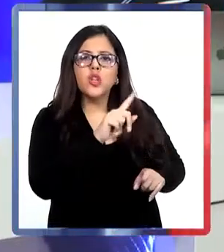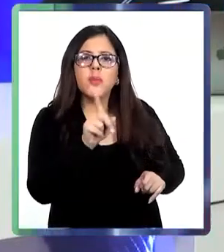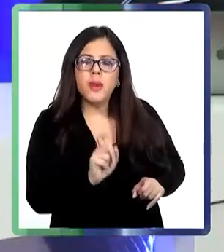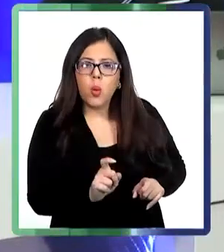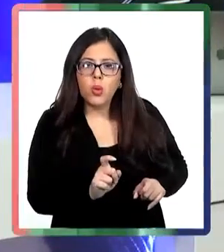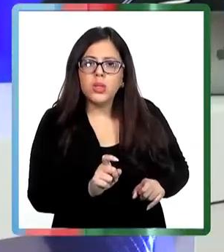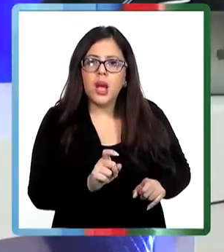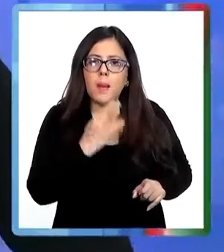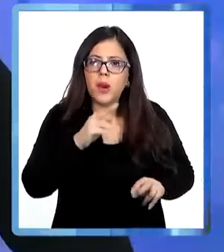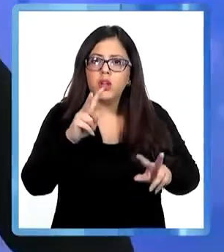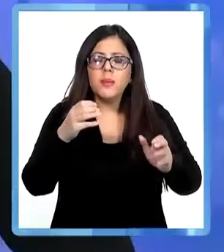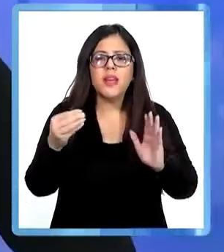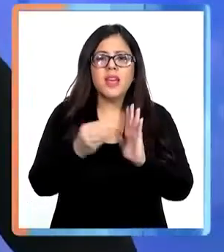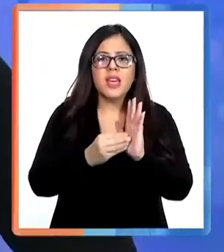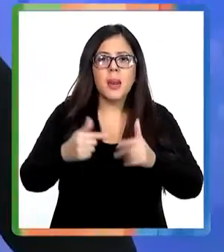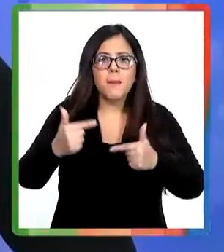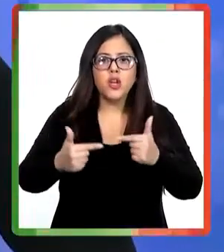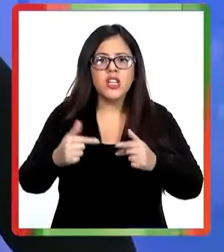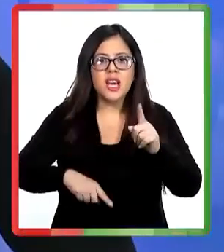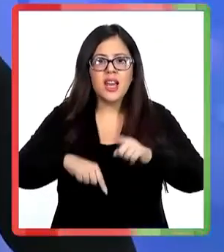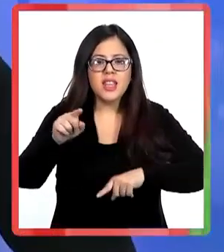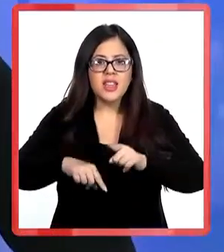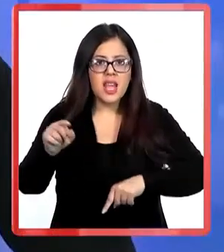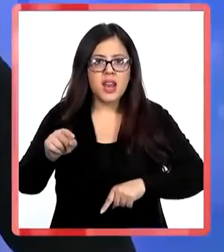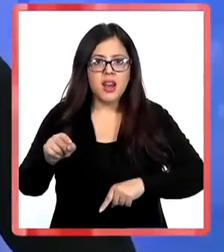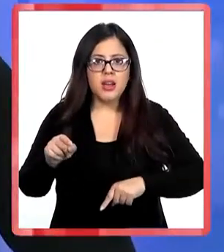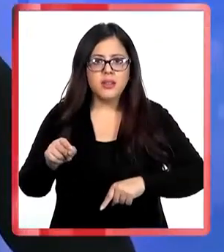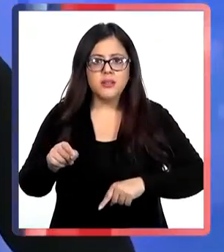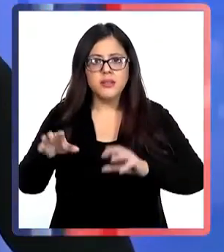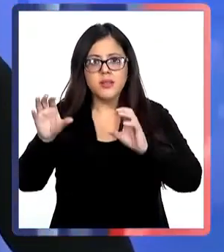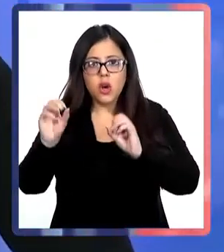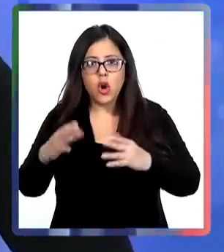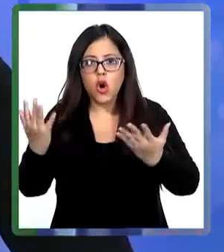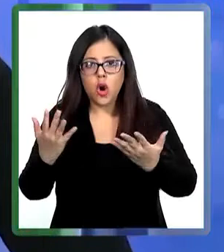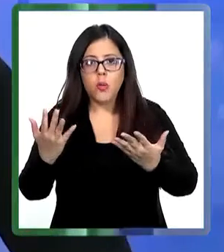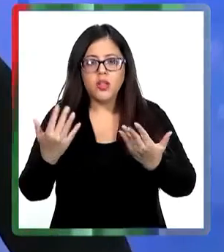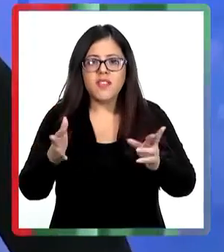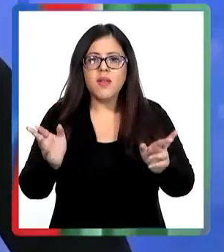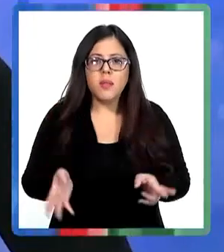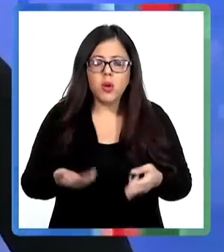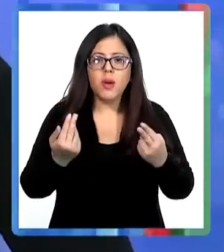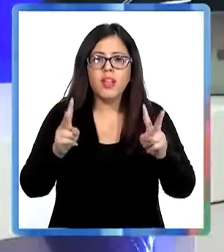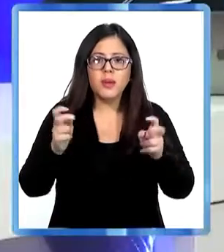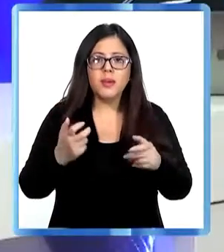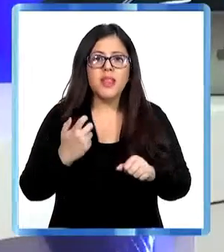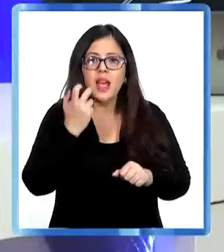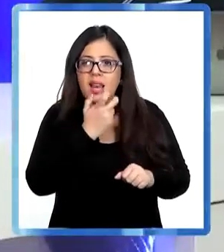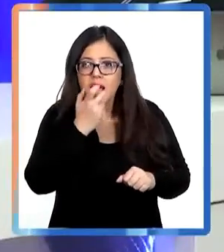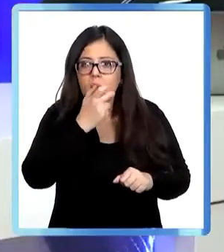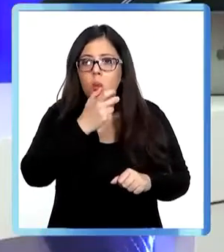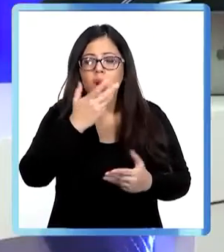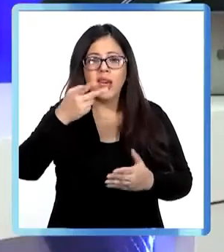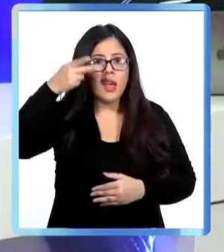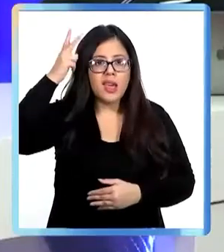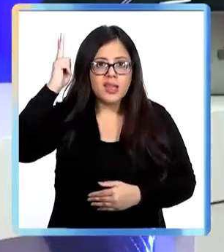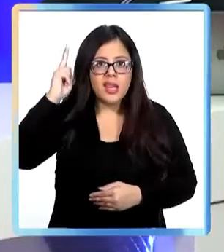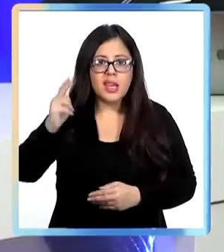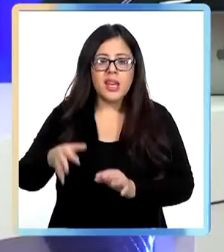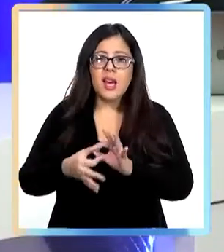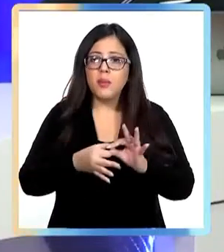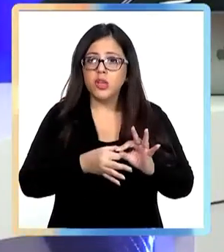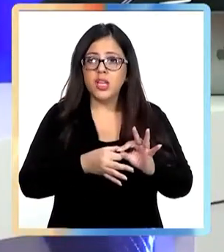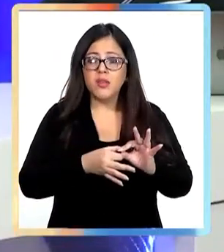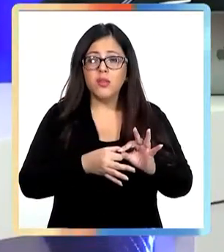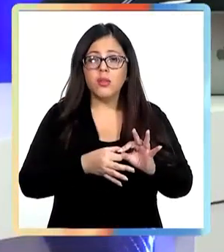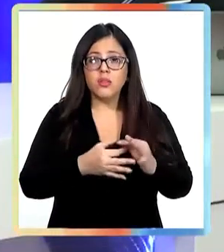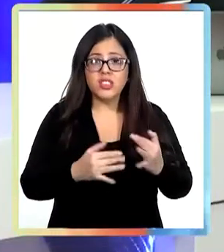preguntas por las políticas de tierra? ¿Por qué no me preguntas por cómo vamos a reconstituir la lengua indígena a propósito de la década de las